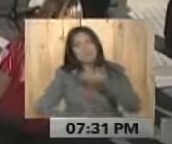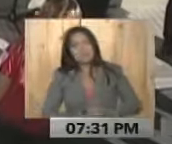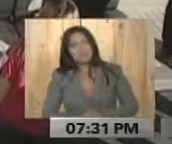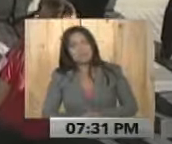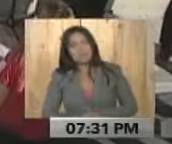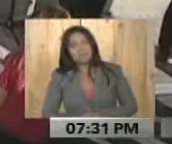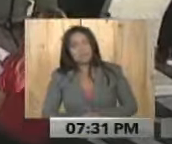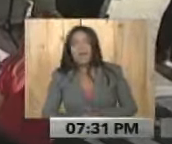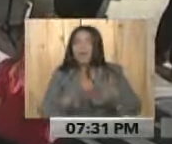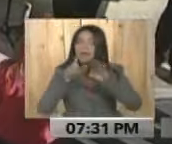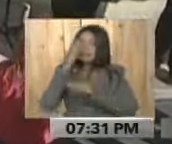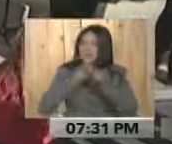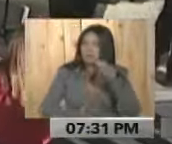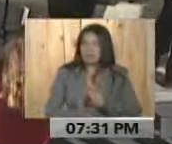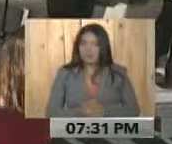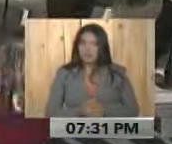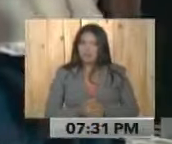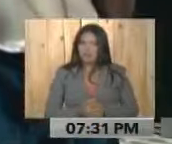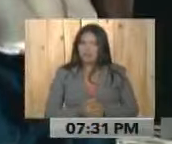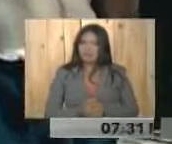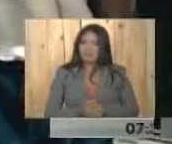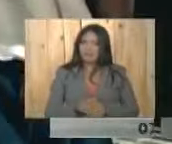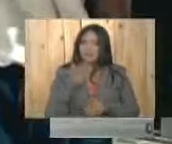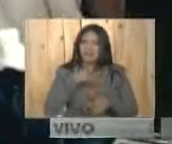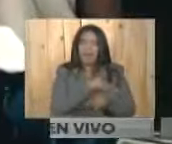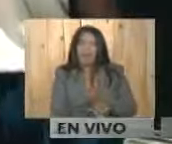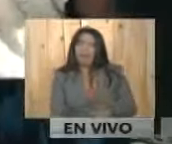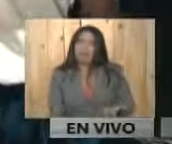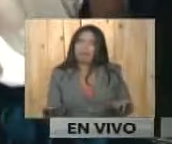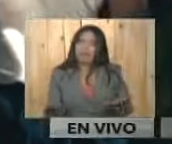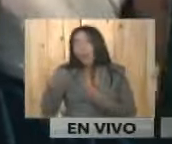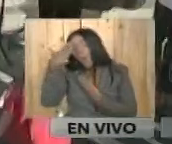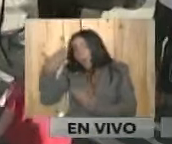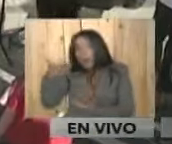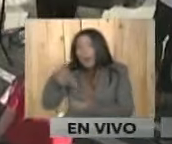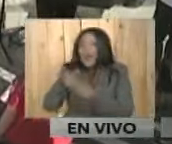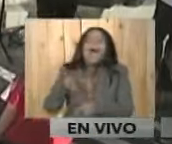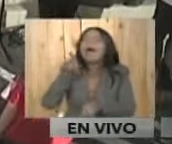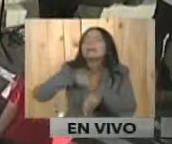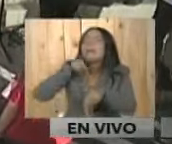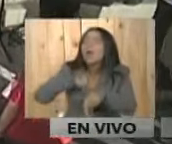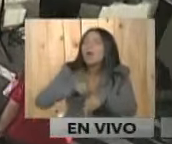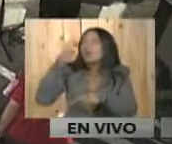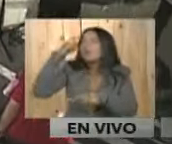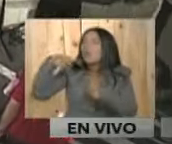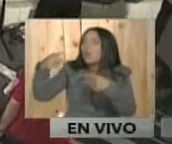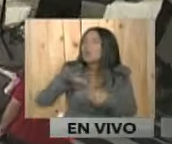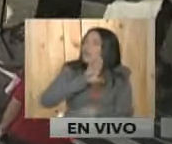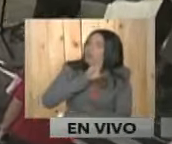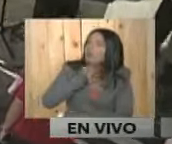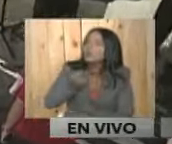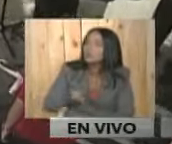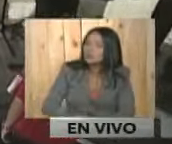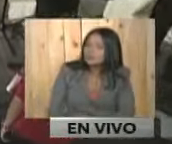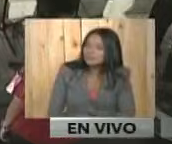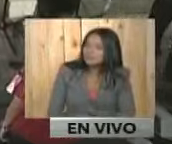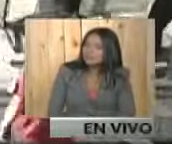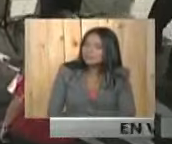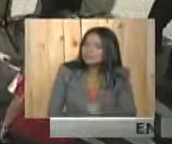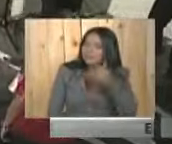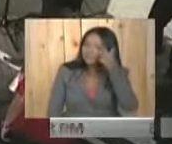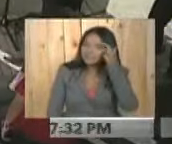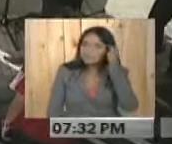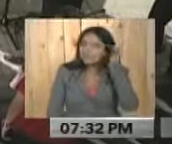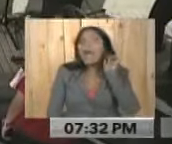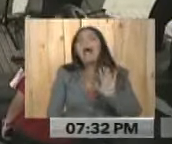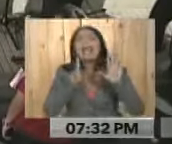6:30. A las 6:30. ¿Estás trasnochado? Hola, chiquita. ¿A qué hora te acuestas tú todos los días? Ponle ahí. ¿A las 6 de